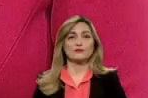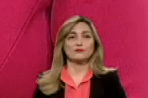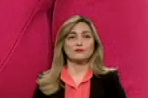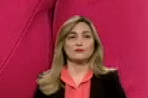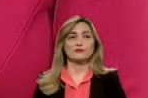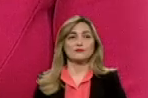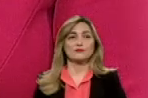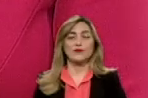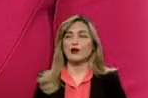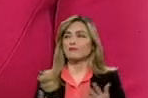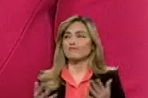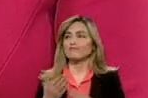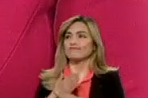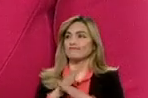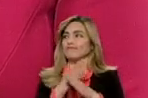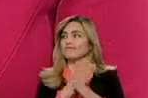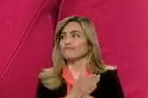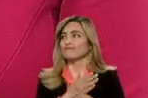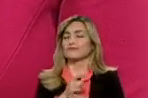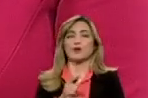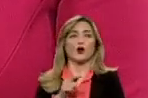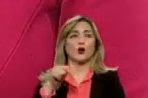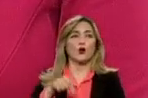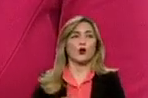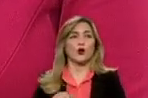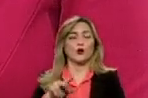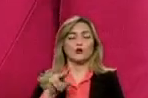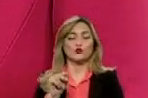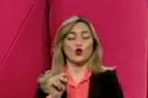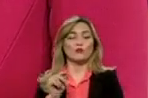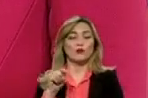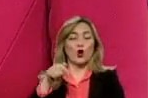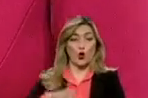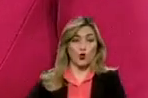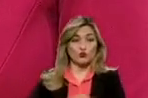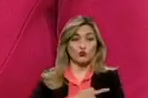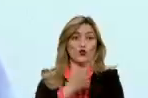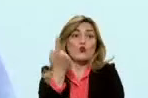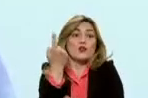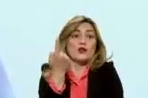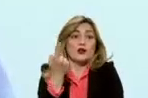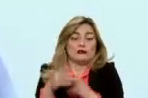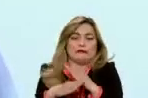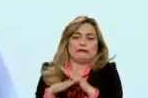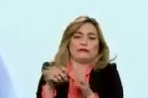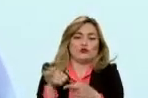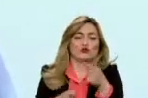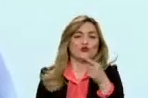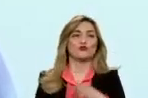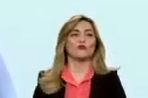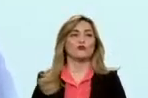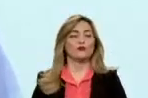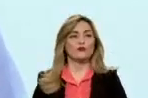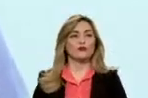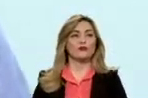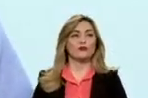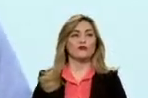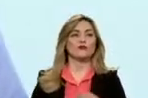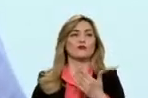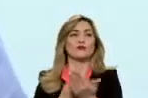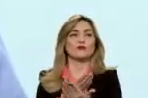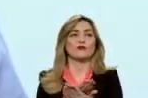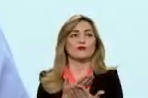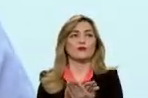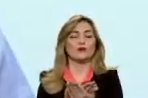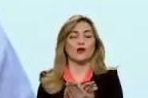vez podamos regresar al hoy no circula, que era un día en la que los ciudadanos no nos podíamos movilizar. Correcto. A ver, nosotros lo que planteamos es, por ejemplo,